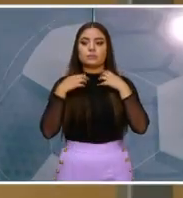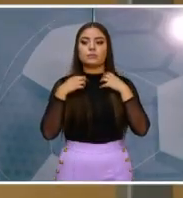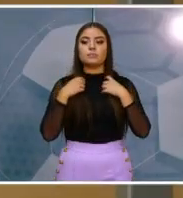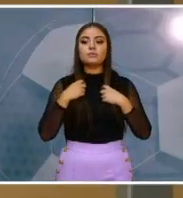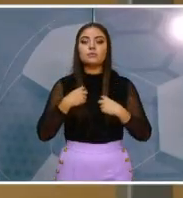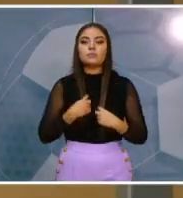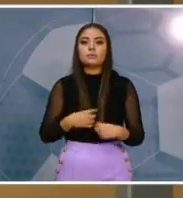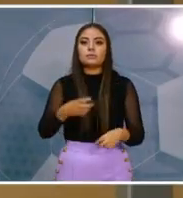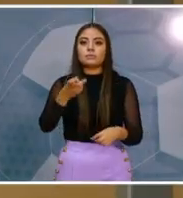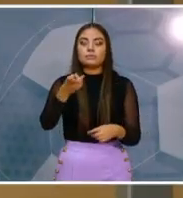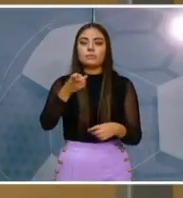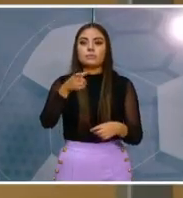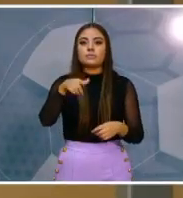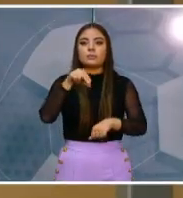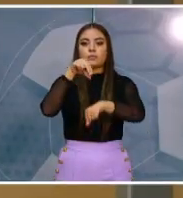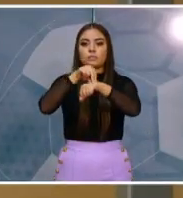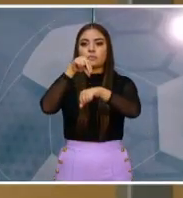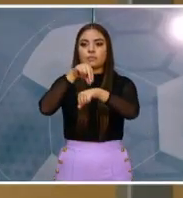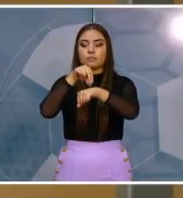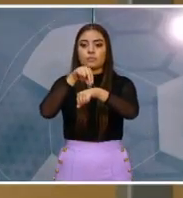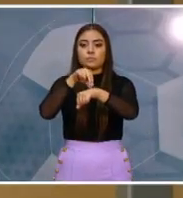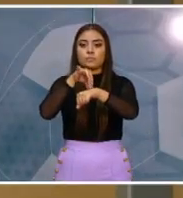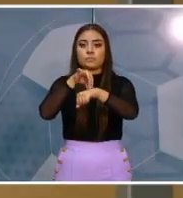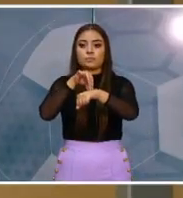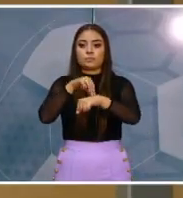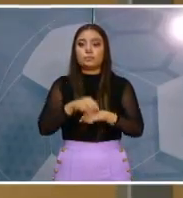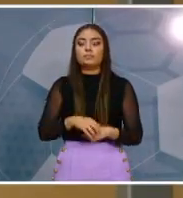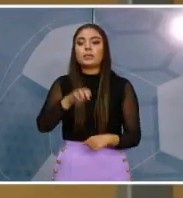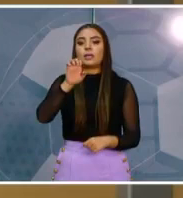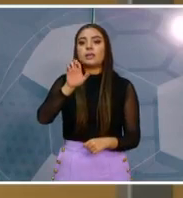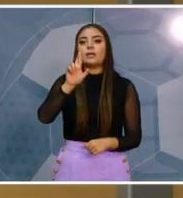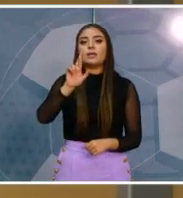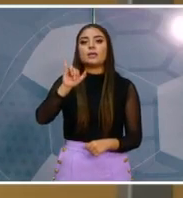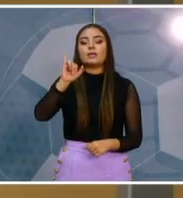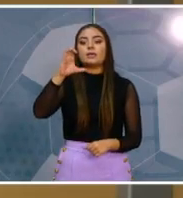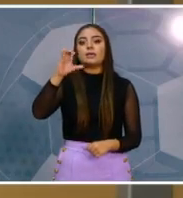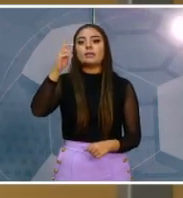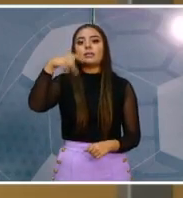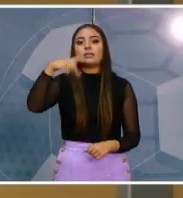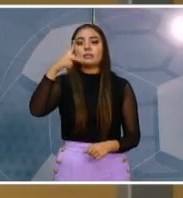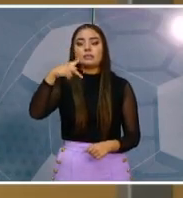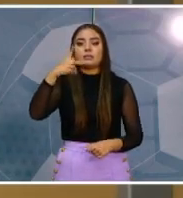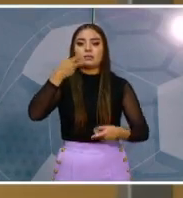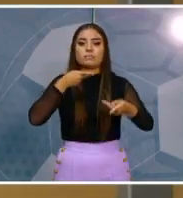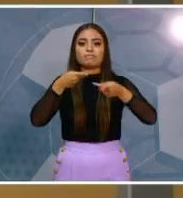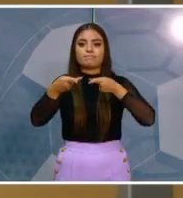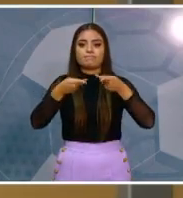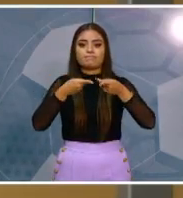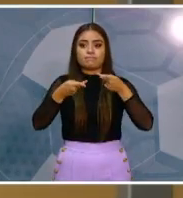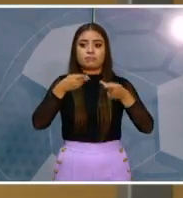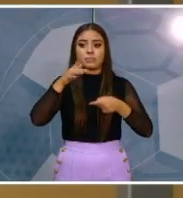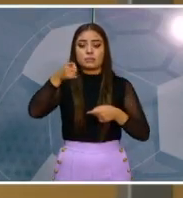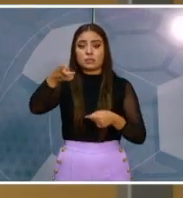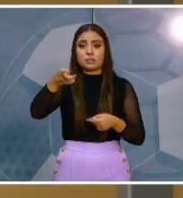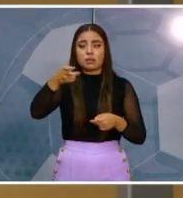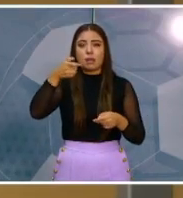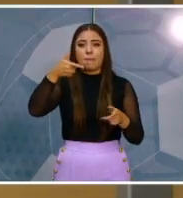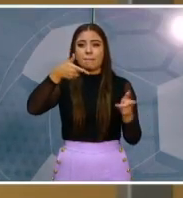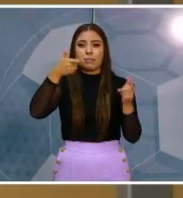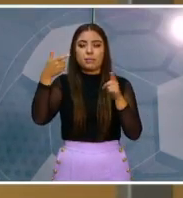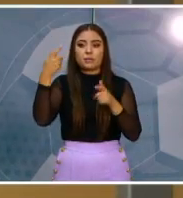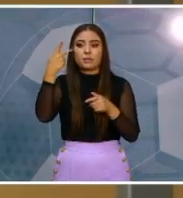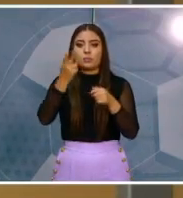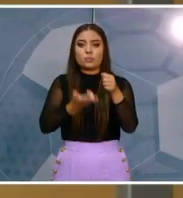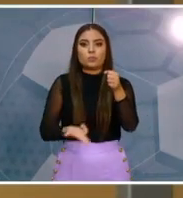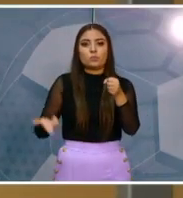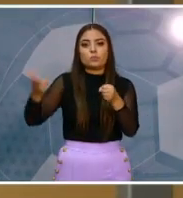El médico pasante Eric Andrade, de 24 años de edad, fue asesinado a balazos en el Hospital Regional del Salto, Pueblo